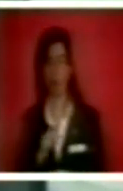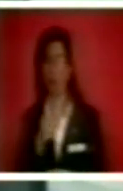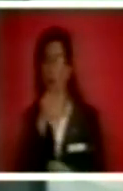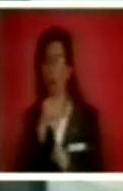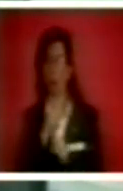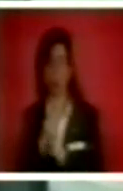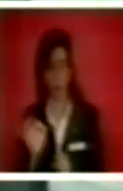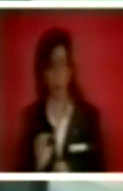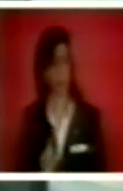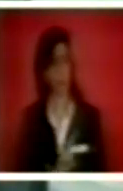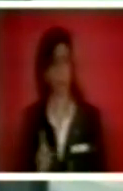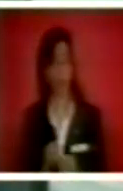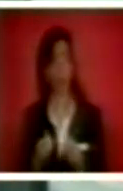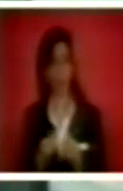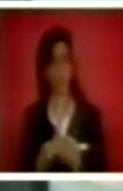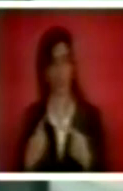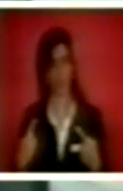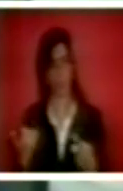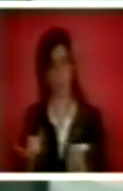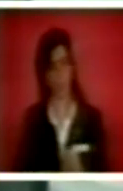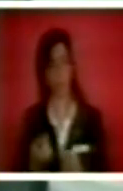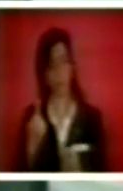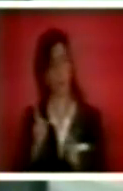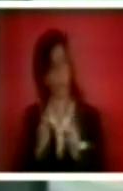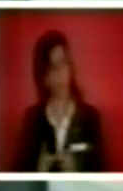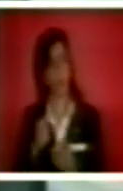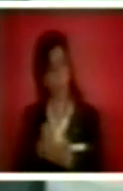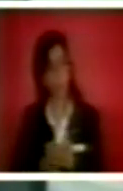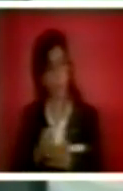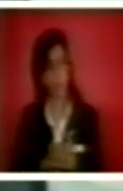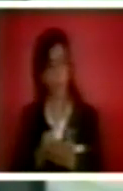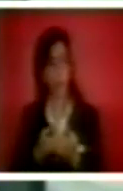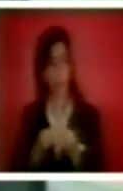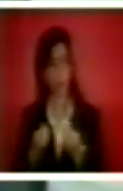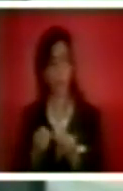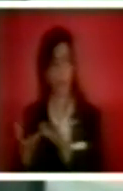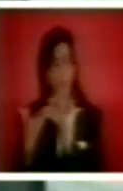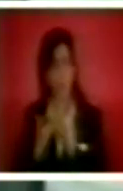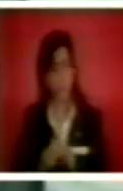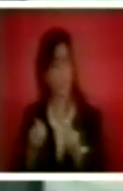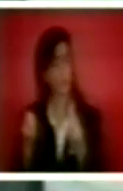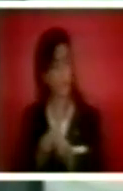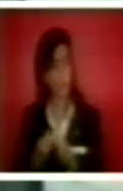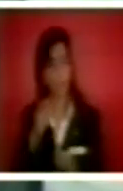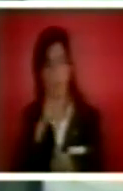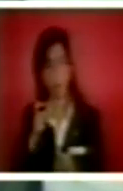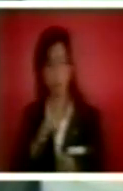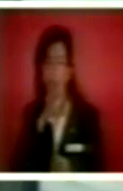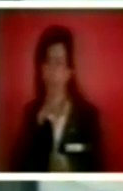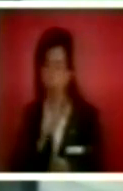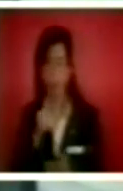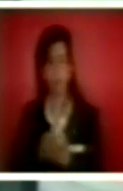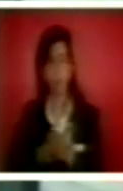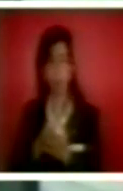desafíos, pero logramos avanzar gracias al esfuerzo de los hombres y